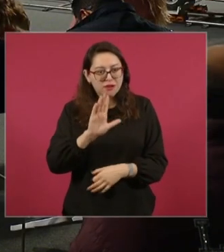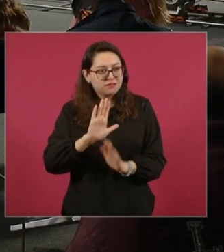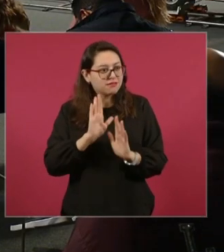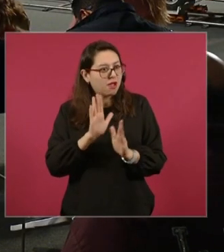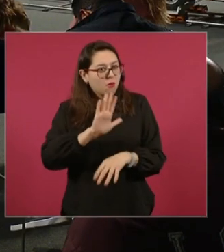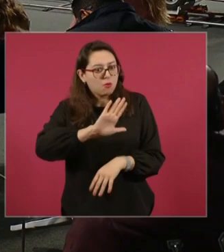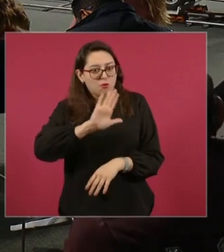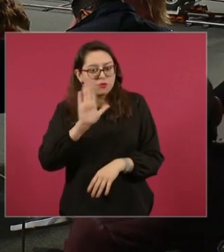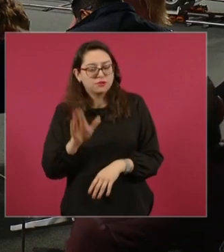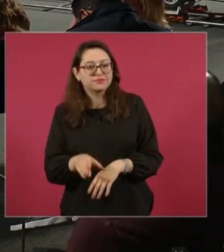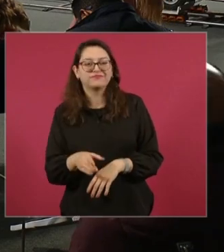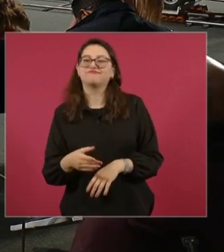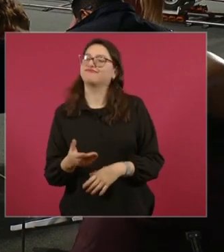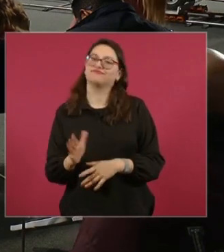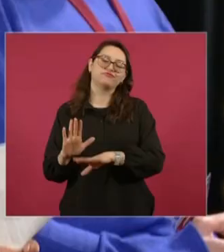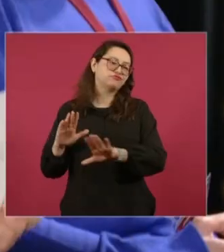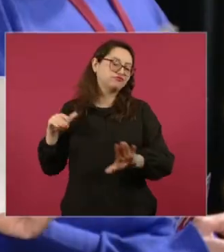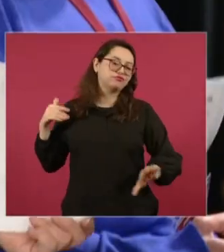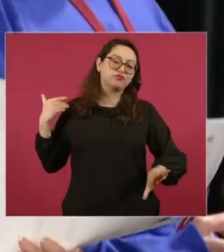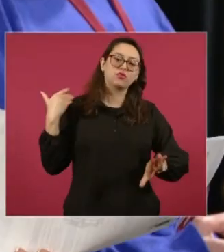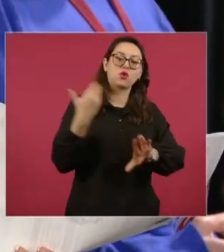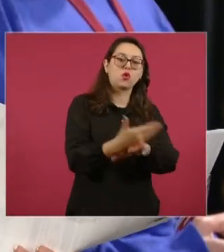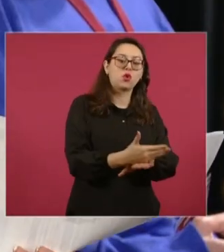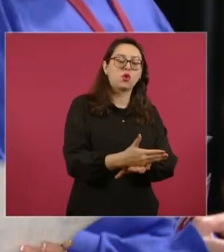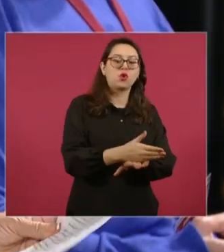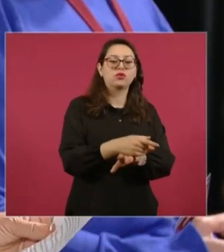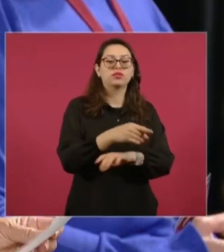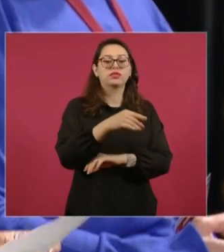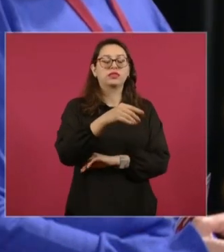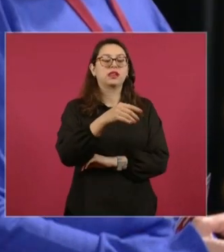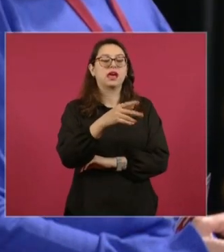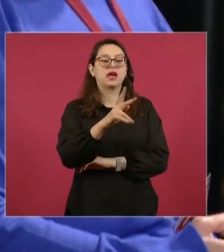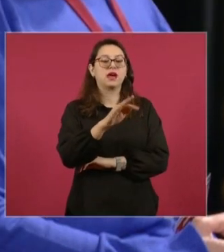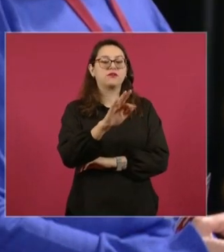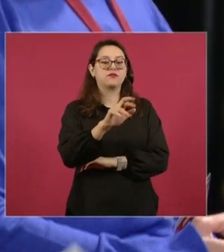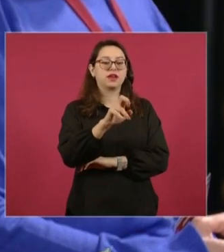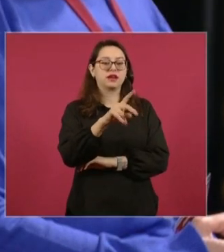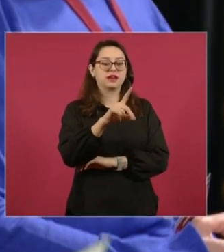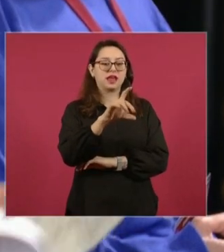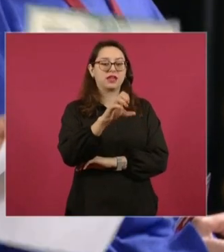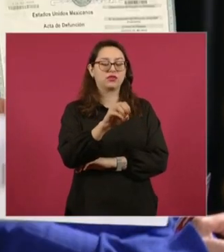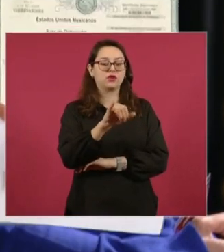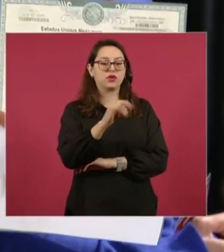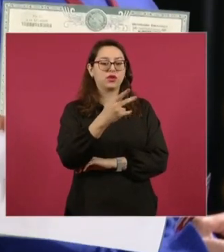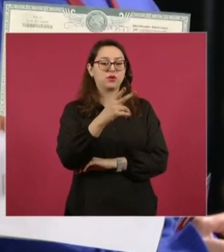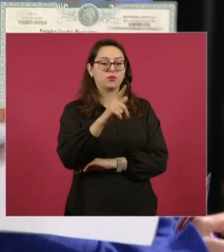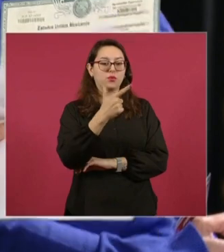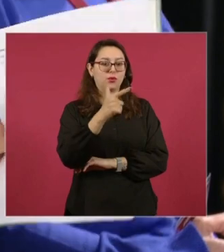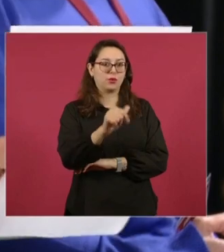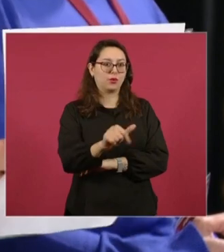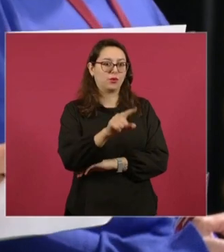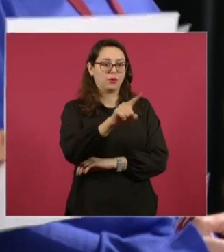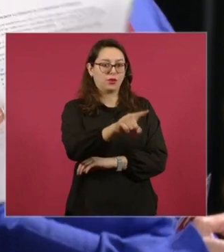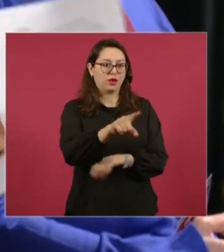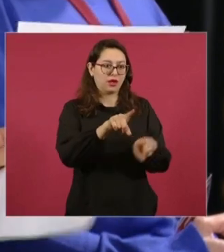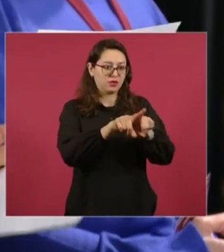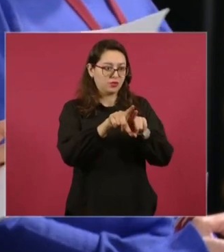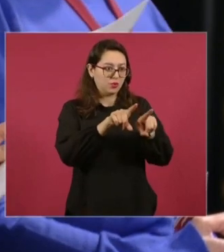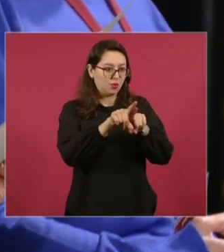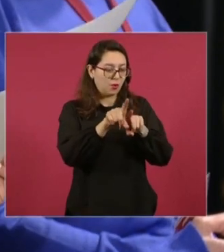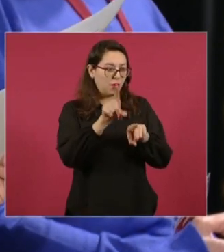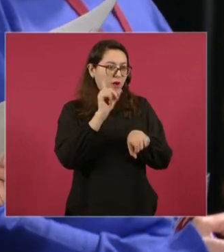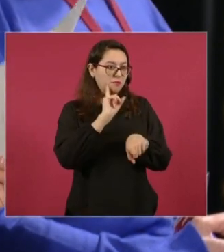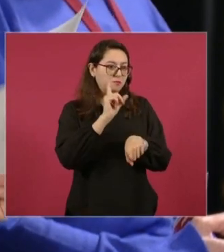Fernando Beltrán y Puga, que quería hacer un desalojo cuando ya no podía porque la señora, su hermana, a